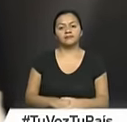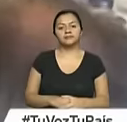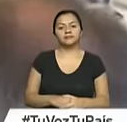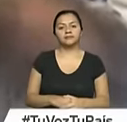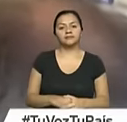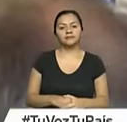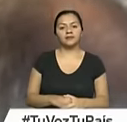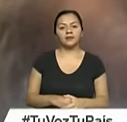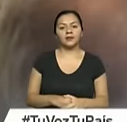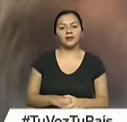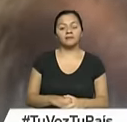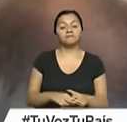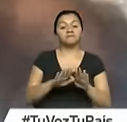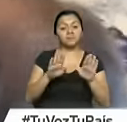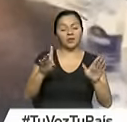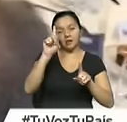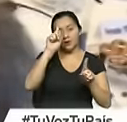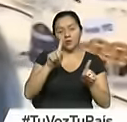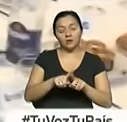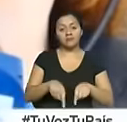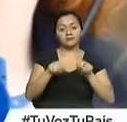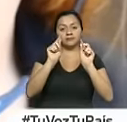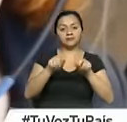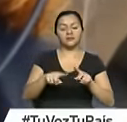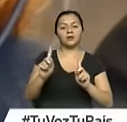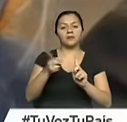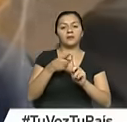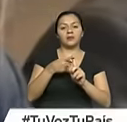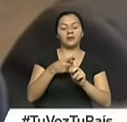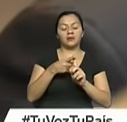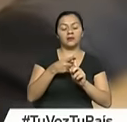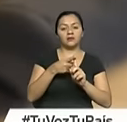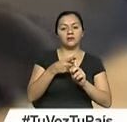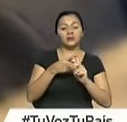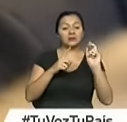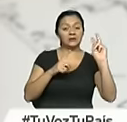desarrollo. Hemos suscrito también